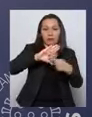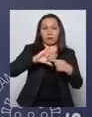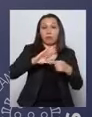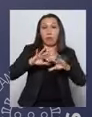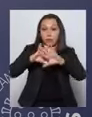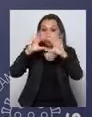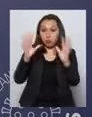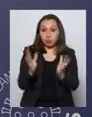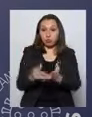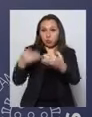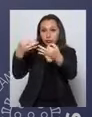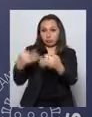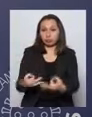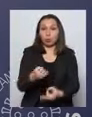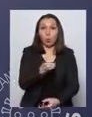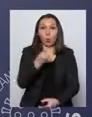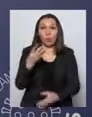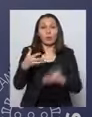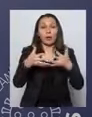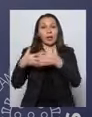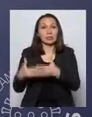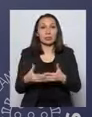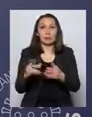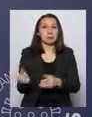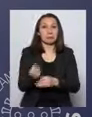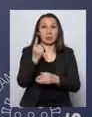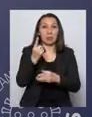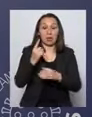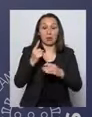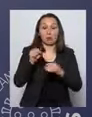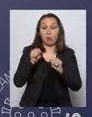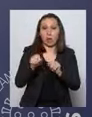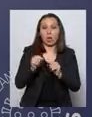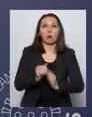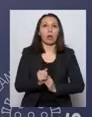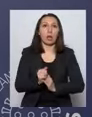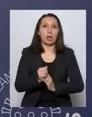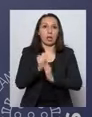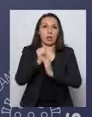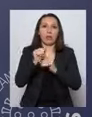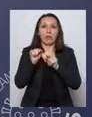mundiales eeuu la primera potencia del mundo libera